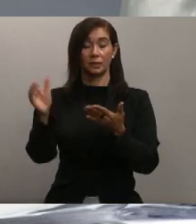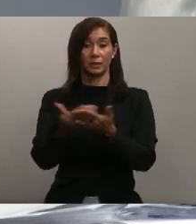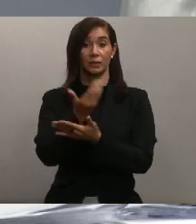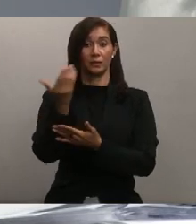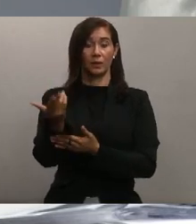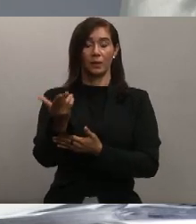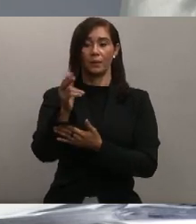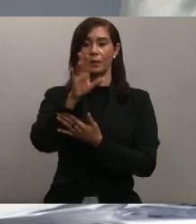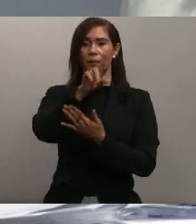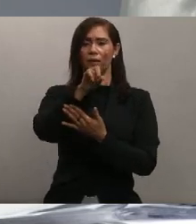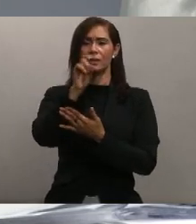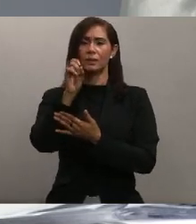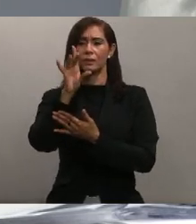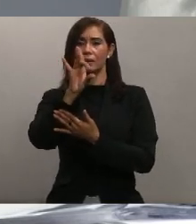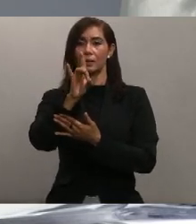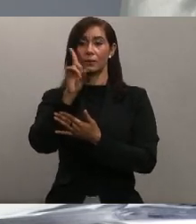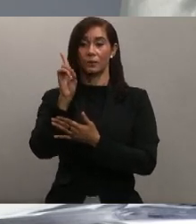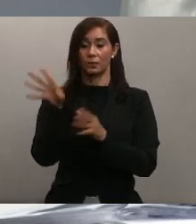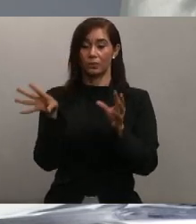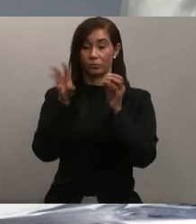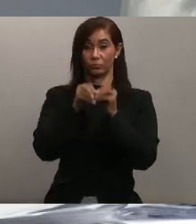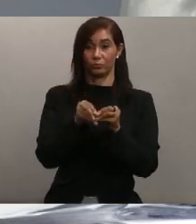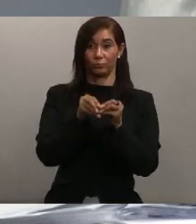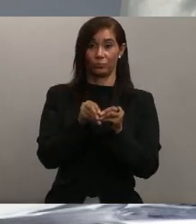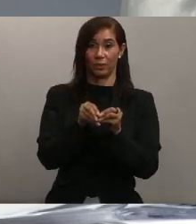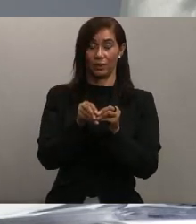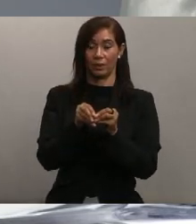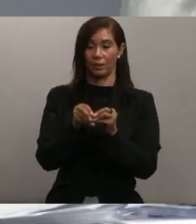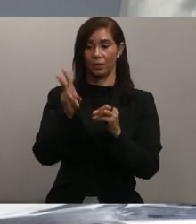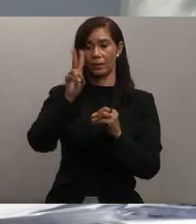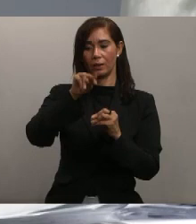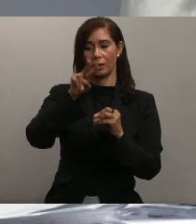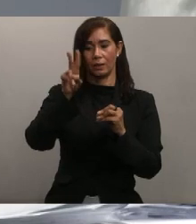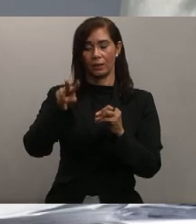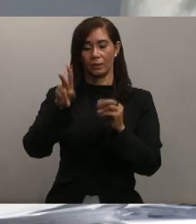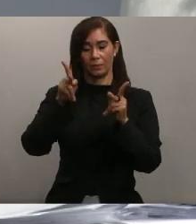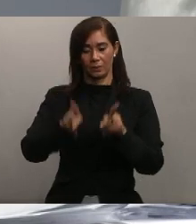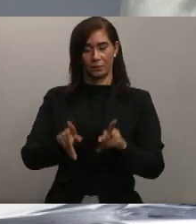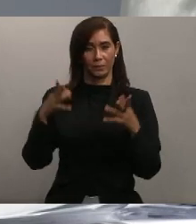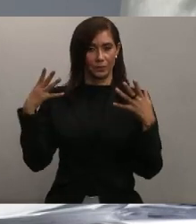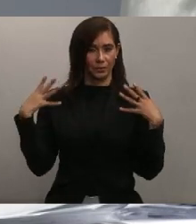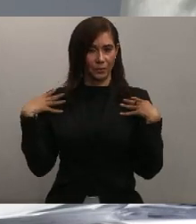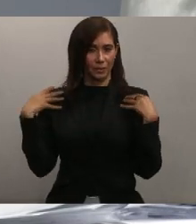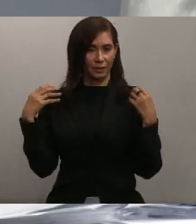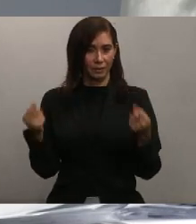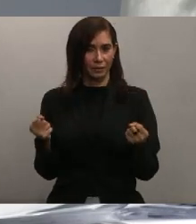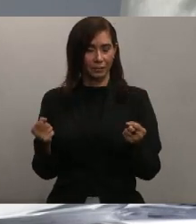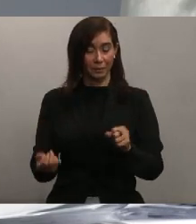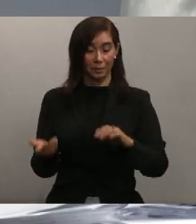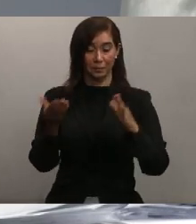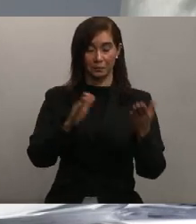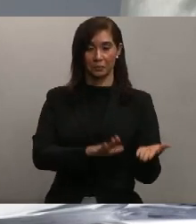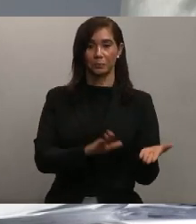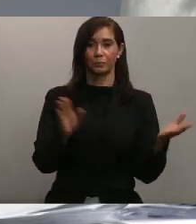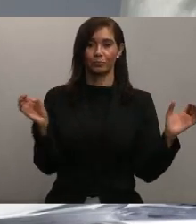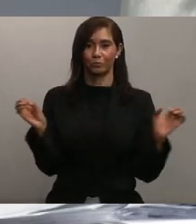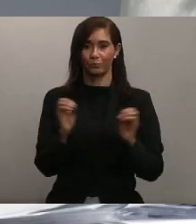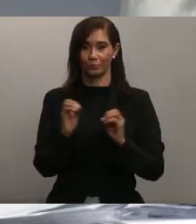nuevos, 181 acumulados, 22 recuperados, 0